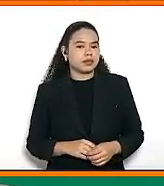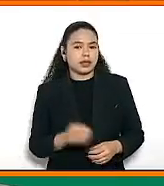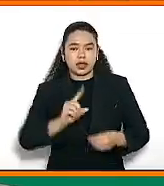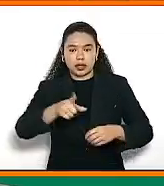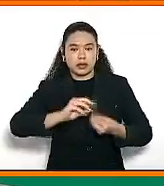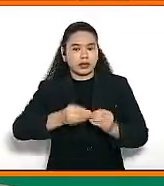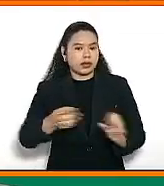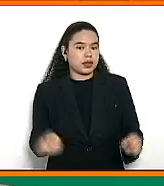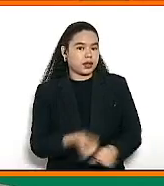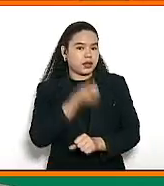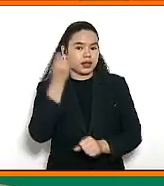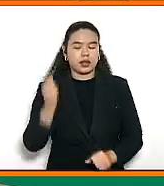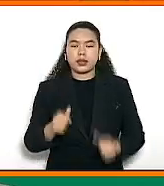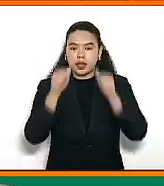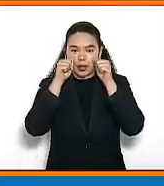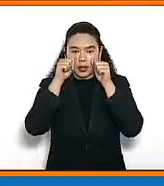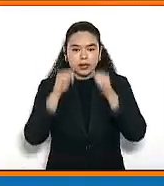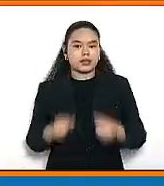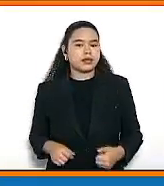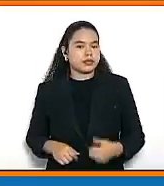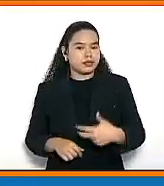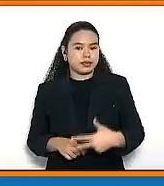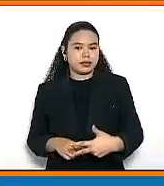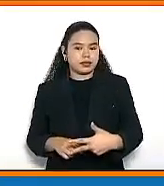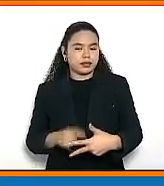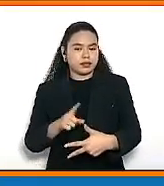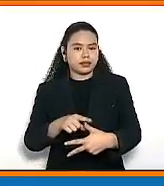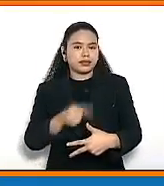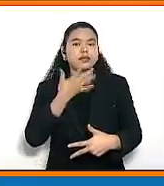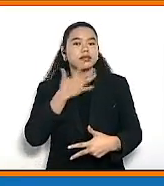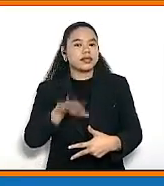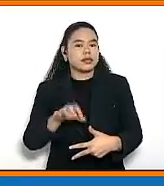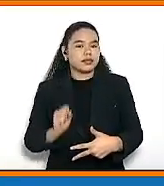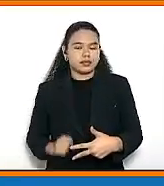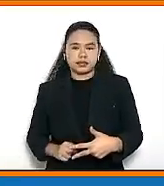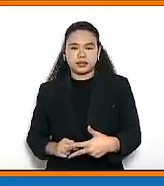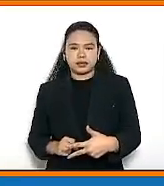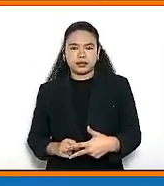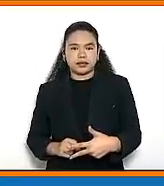tu primer número ganador. Atento, porque este es suerte.